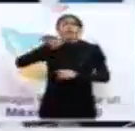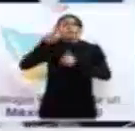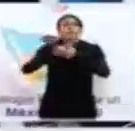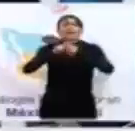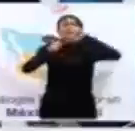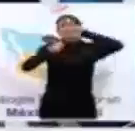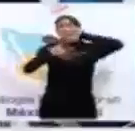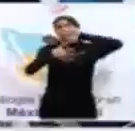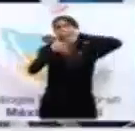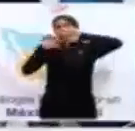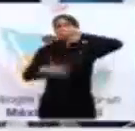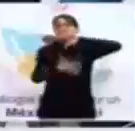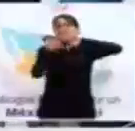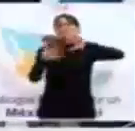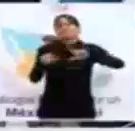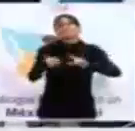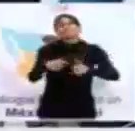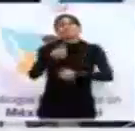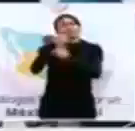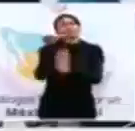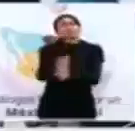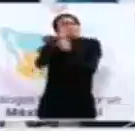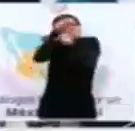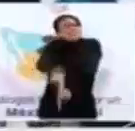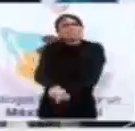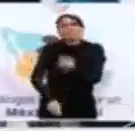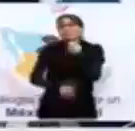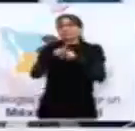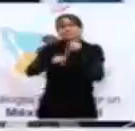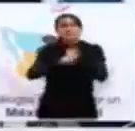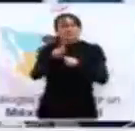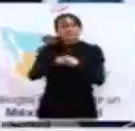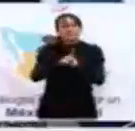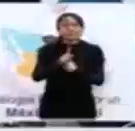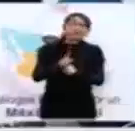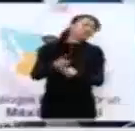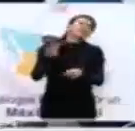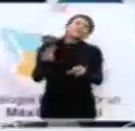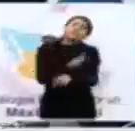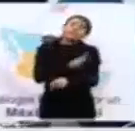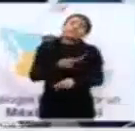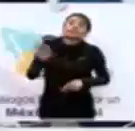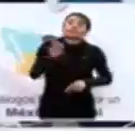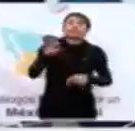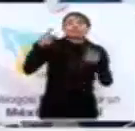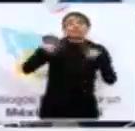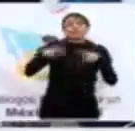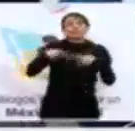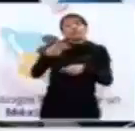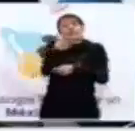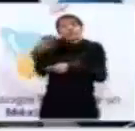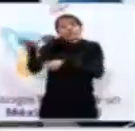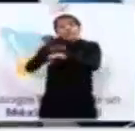hay un tema adicional, y es que no podemos ver a los pequeños productores